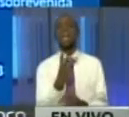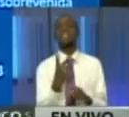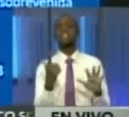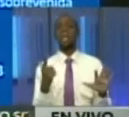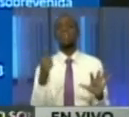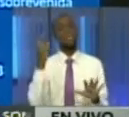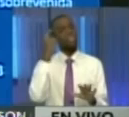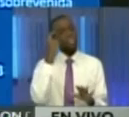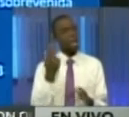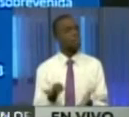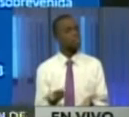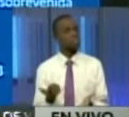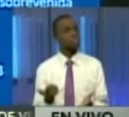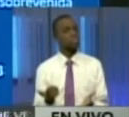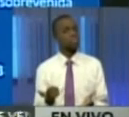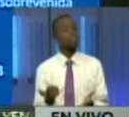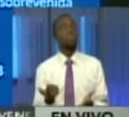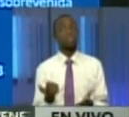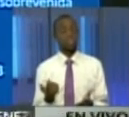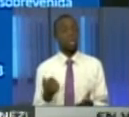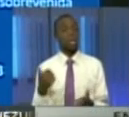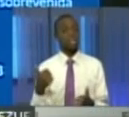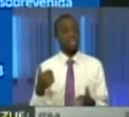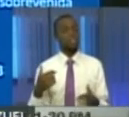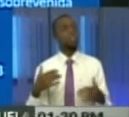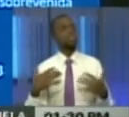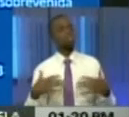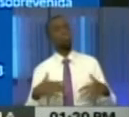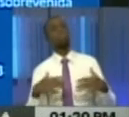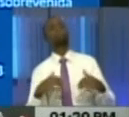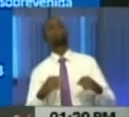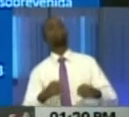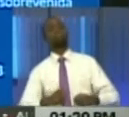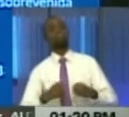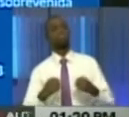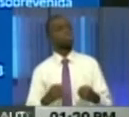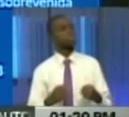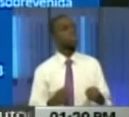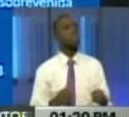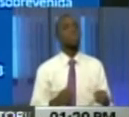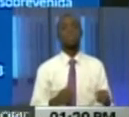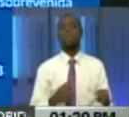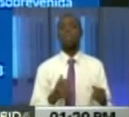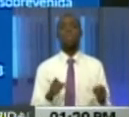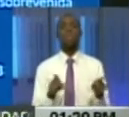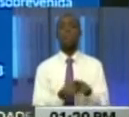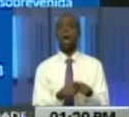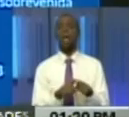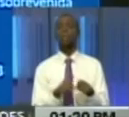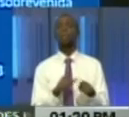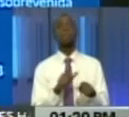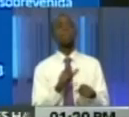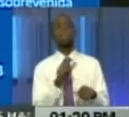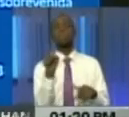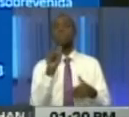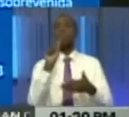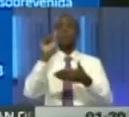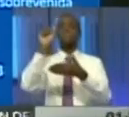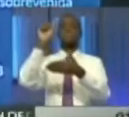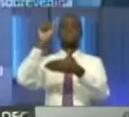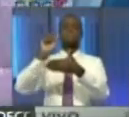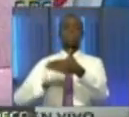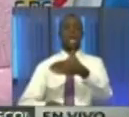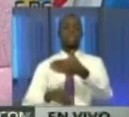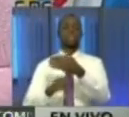importante decir que aquí nos veíamos frente a una ausencia absoluta debido a la